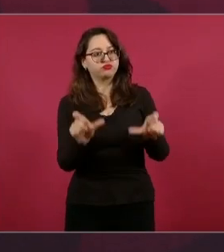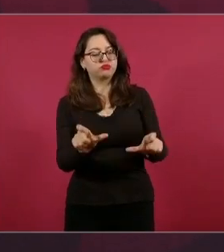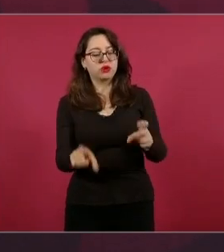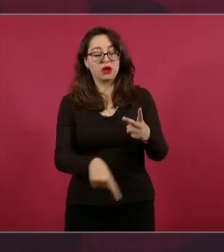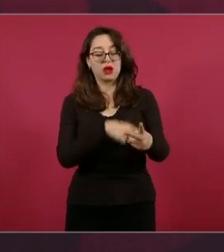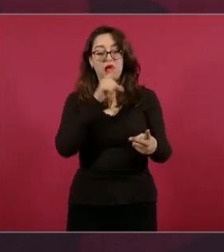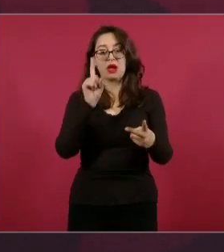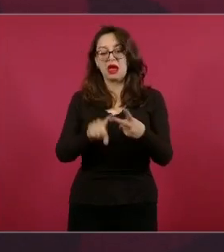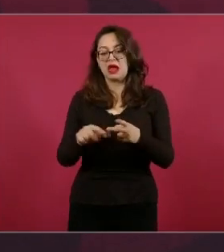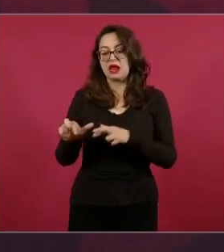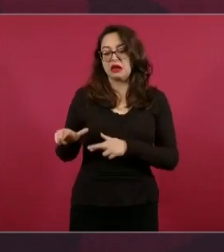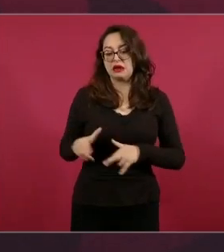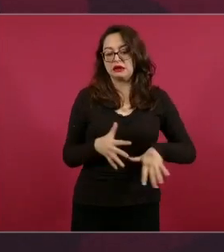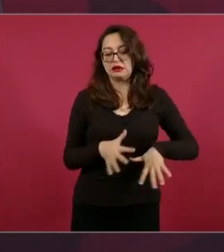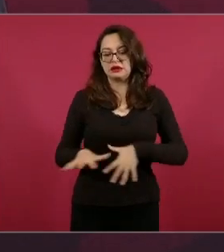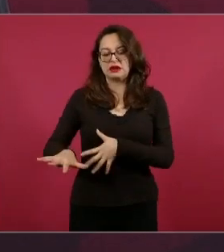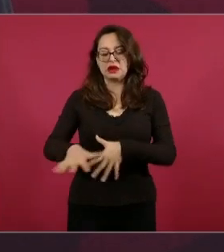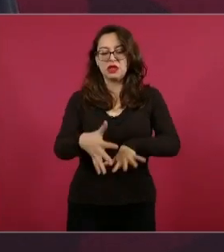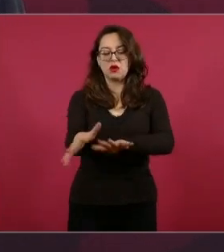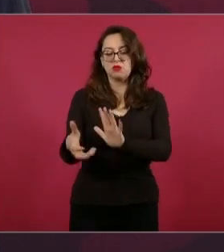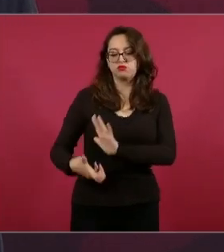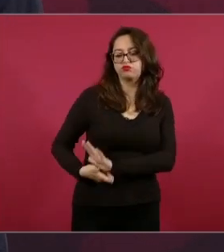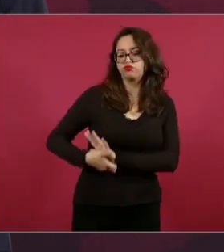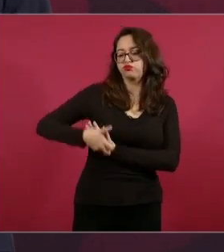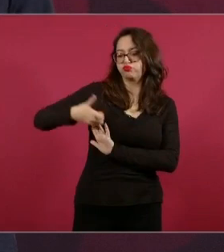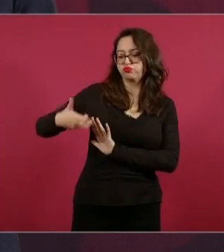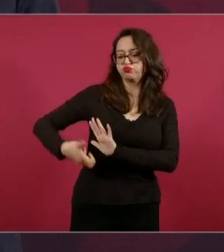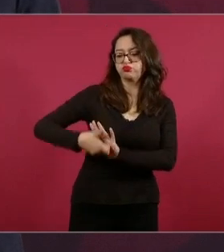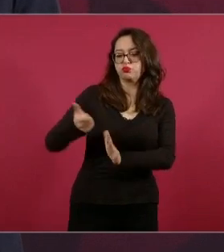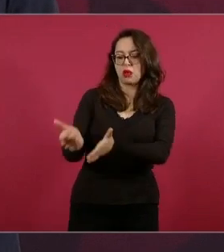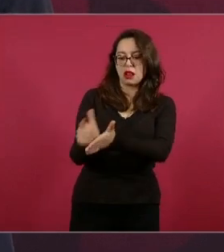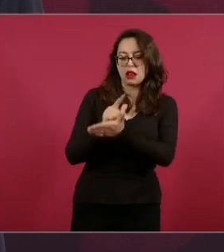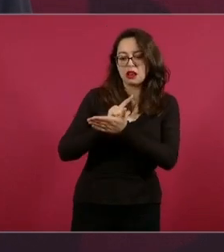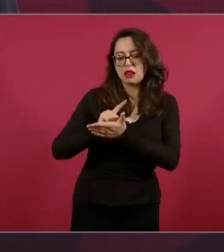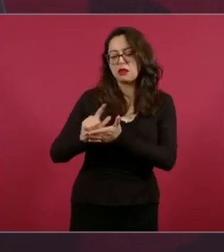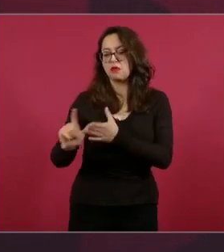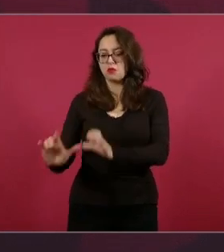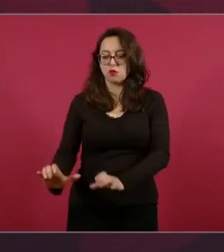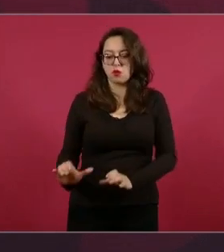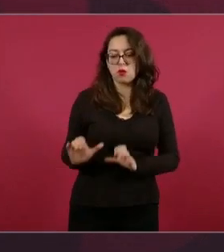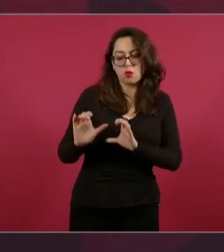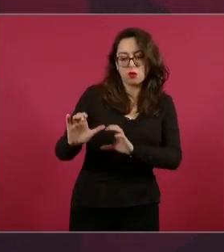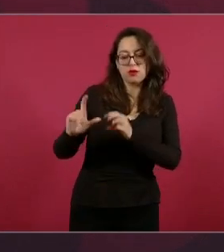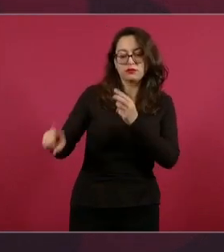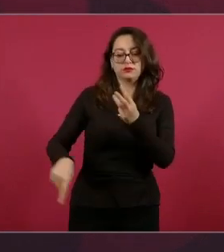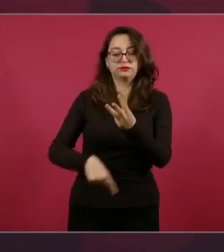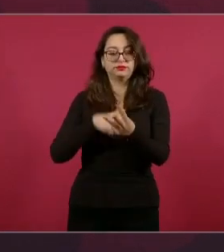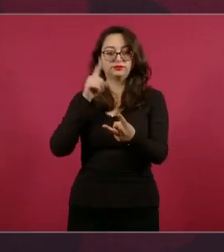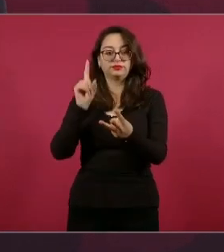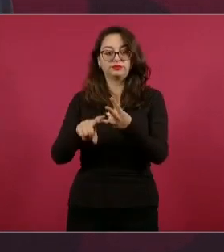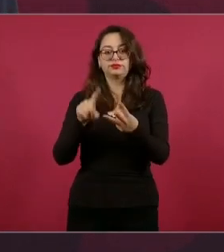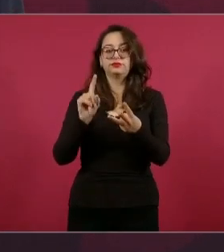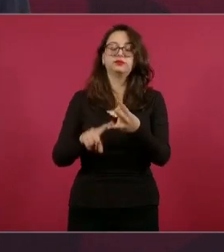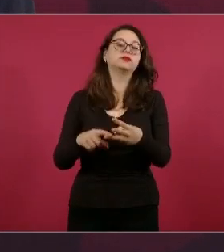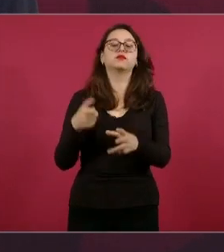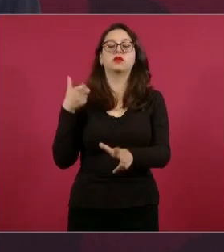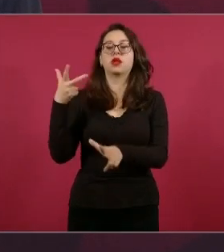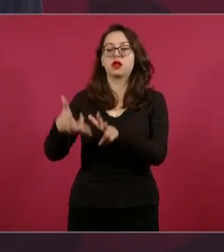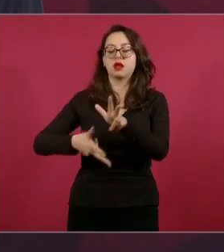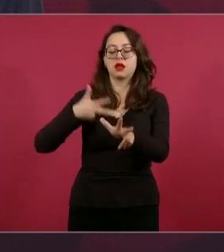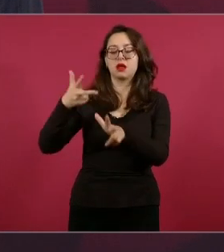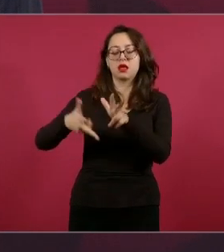La Marina tiene a su cargo el proyecto del transísmico.